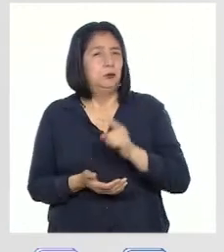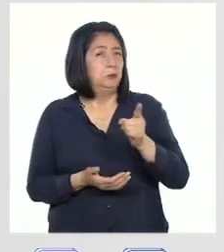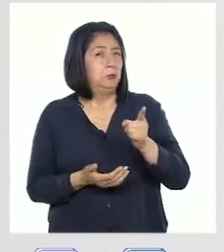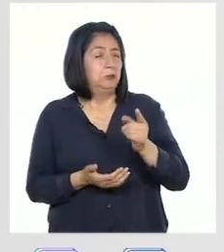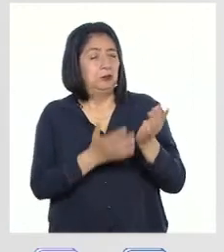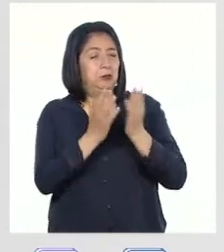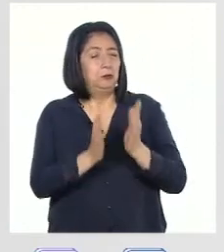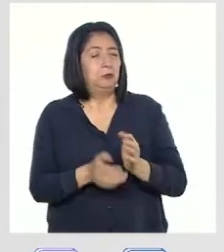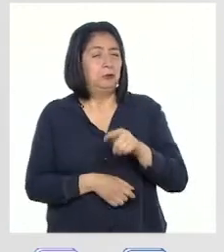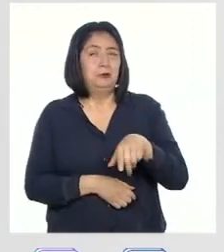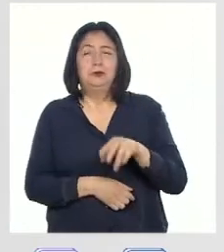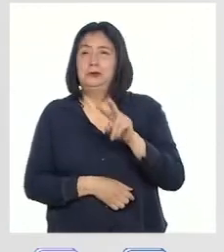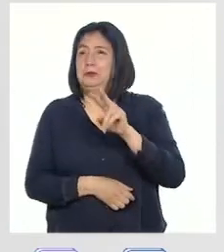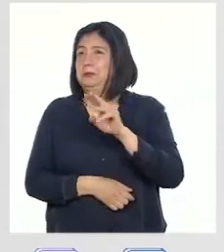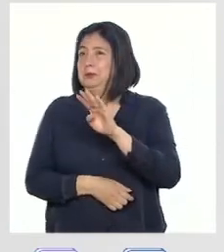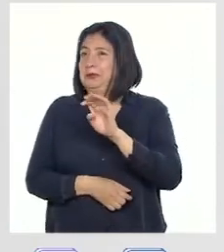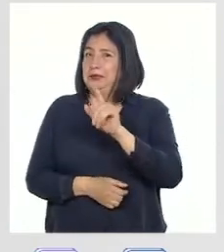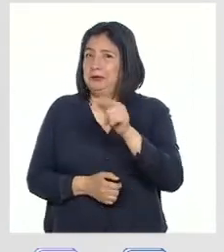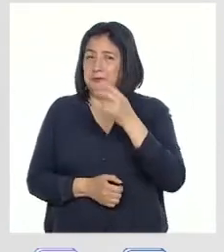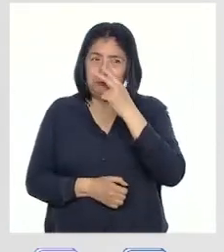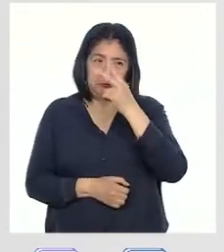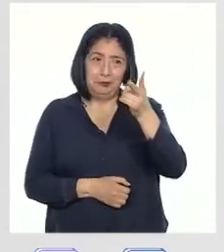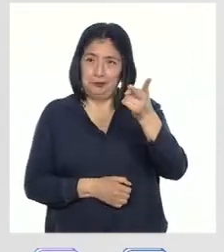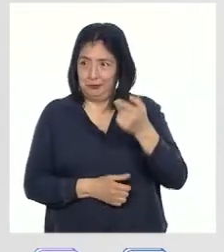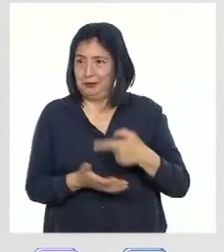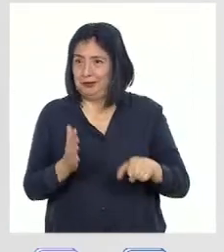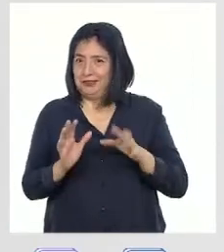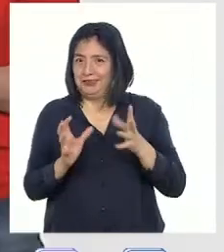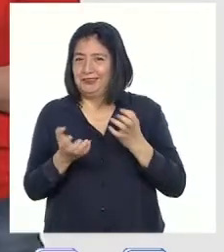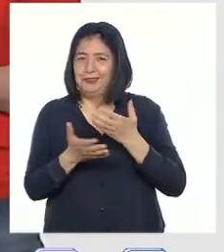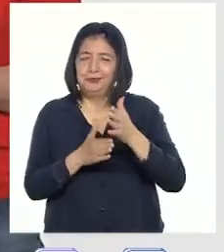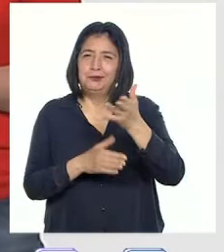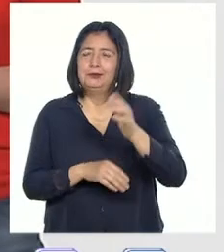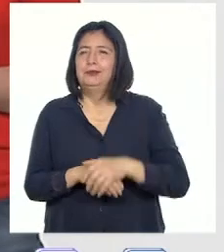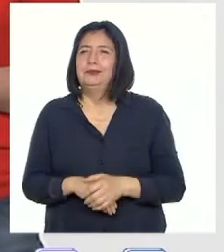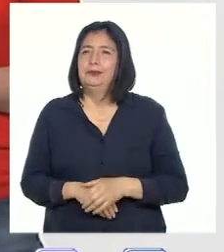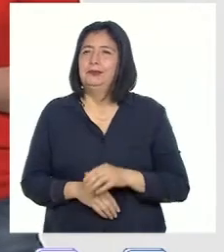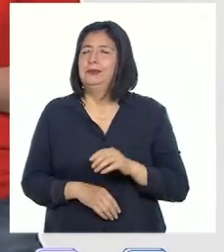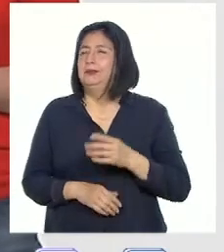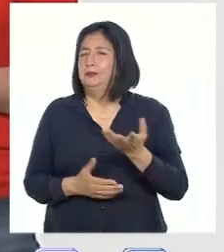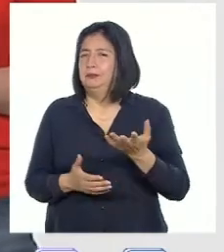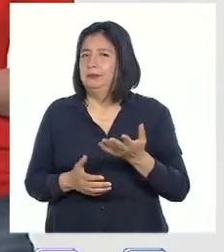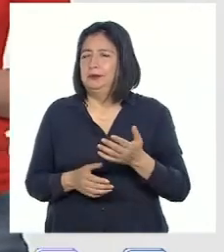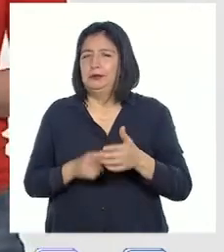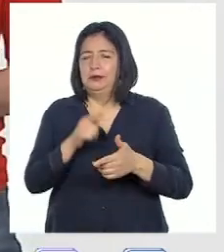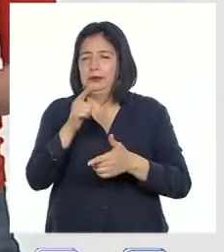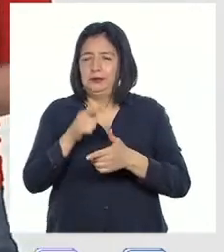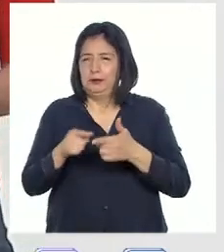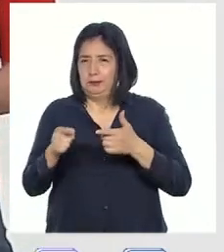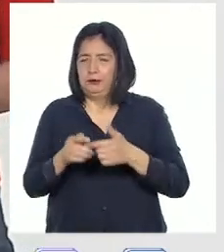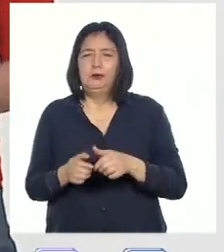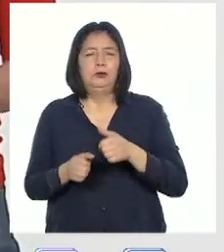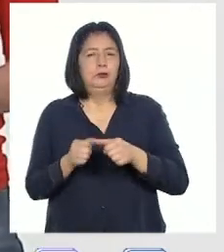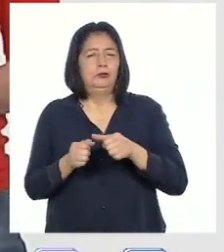nuestras estudiantes, Valek Nova. Vamos a ver lo que desea compartir. Para dividir un número entre 10, yo ya no hago la